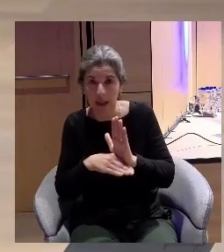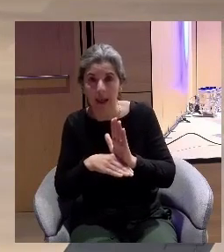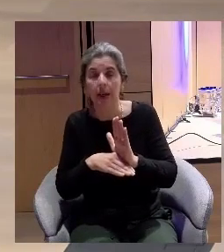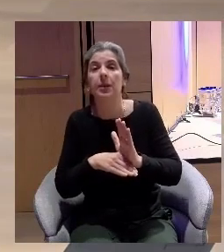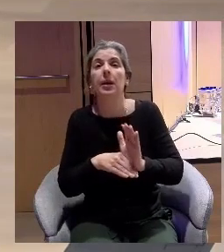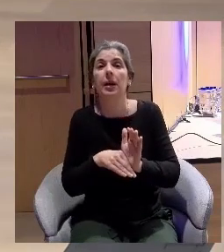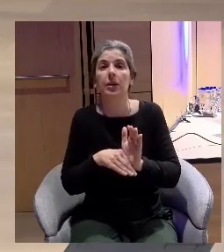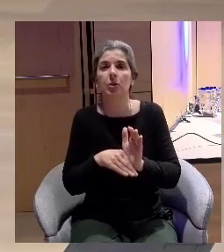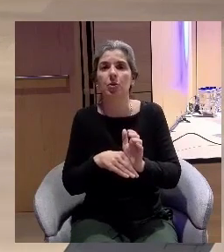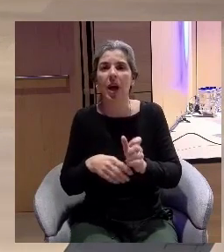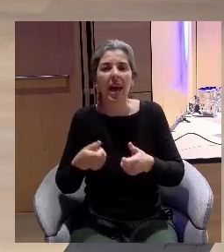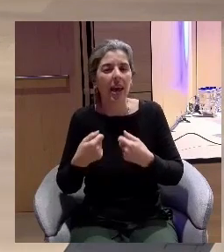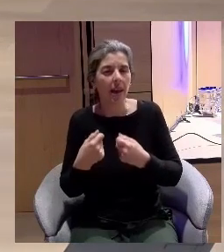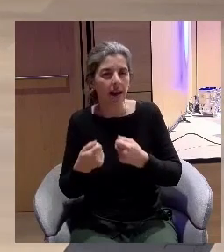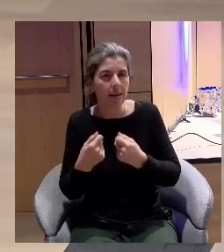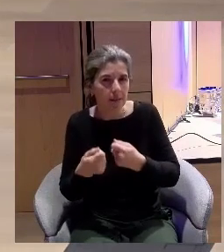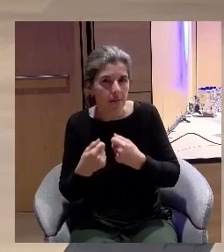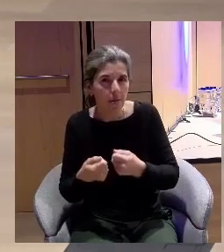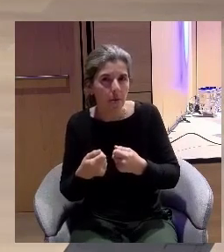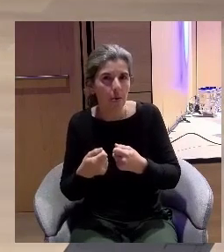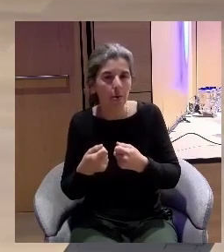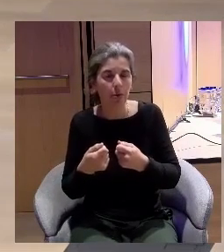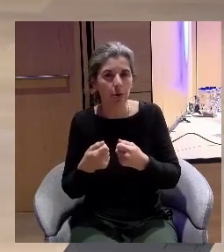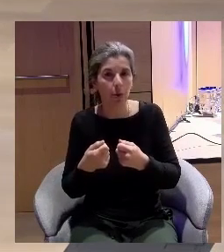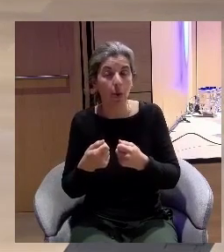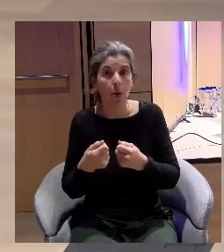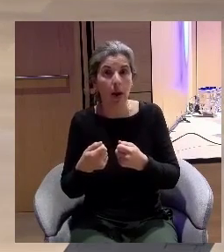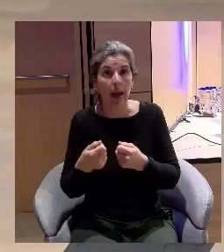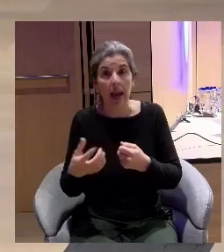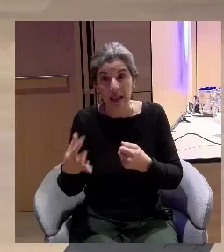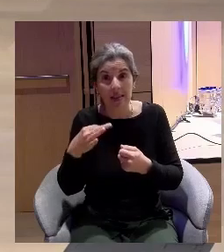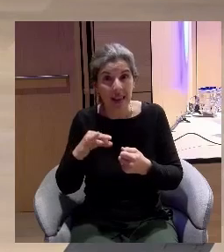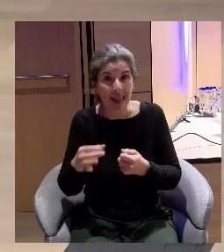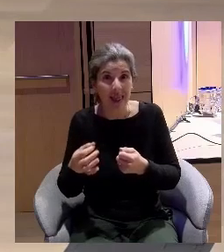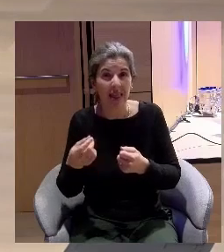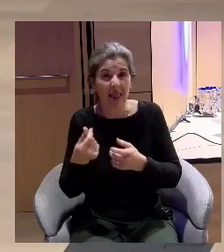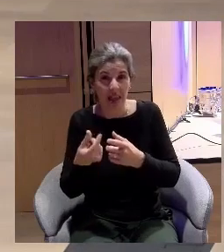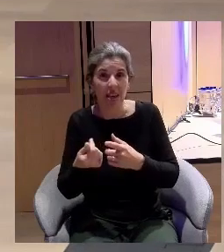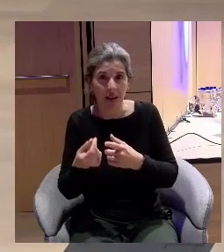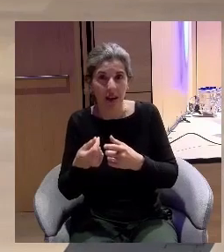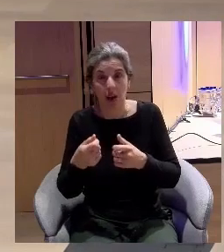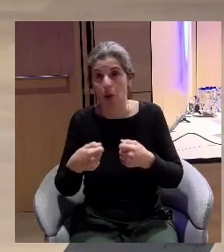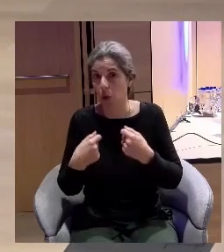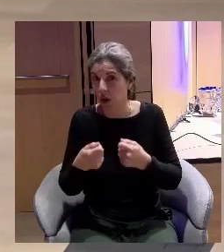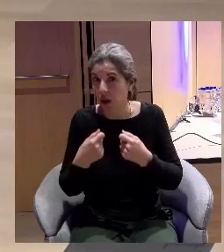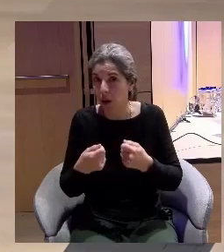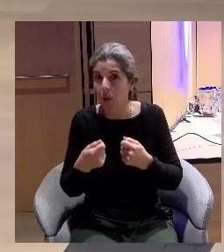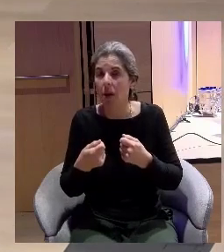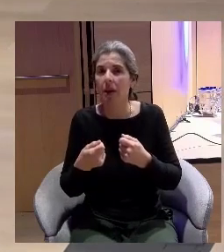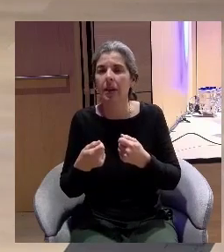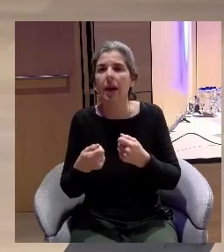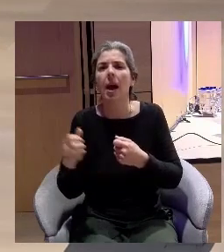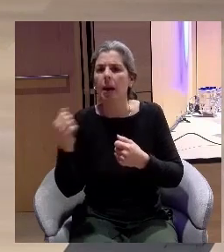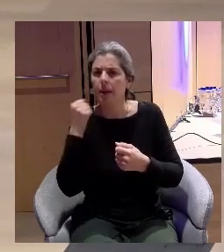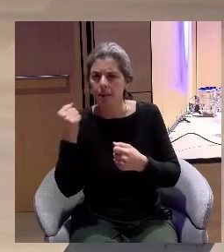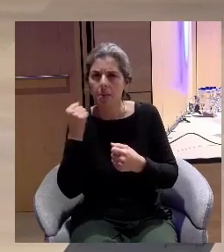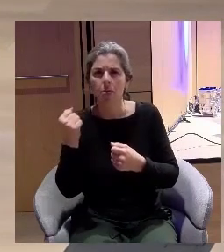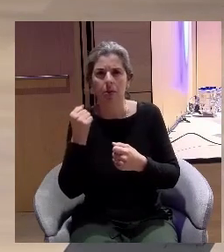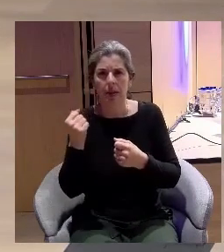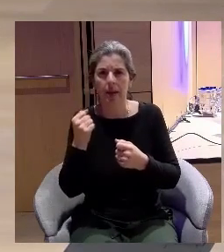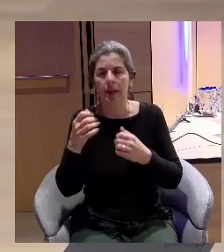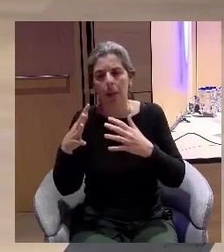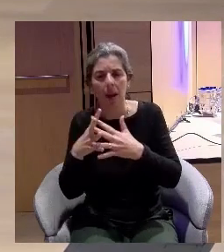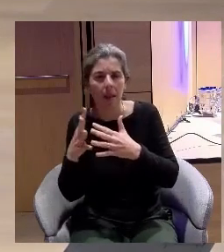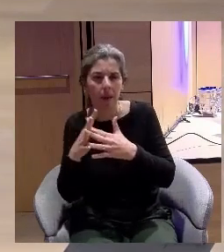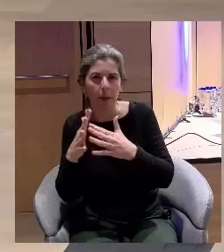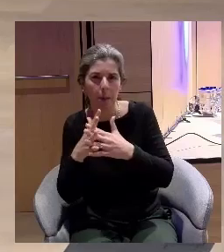esos costos son importantes en la discusión que estamos teniendo hoy día en el Congreso de la Ley de Transparencia, que le llamamos la 2.0, tendría que ser aquella que nada